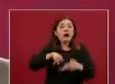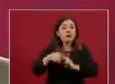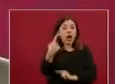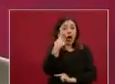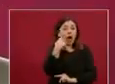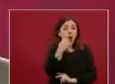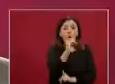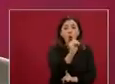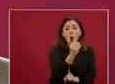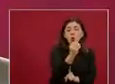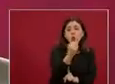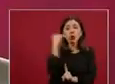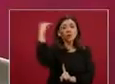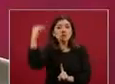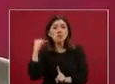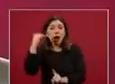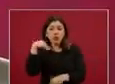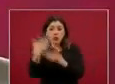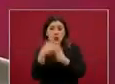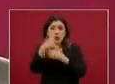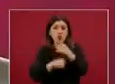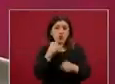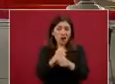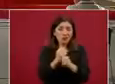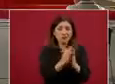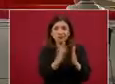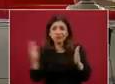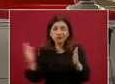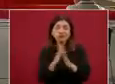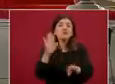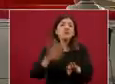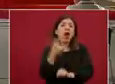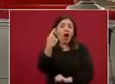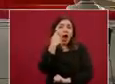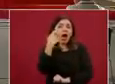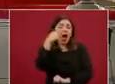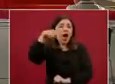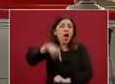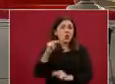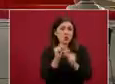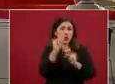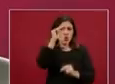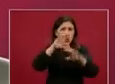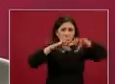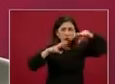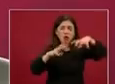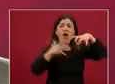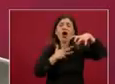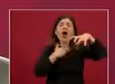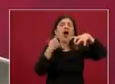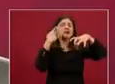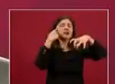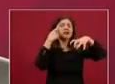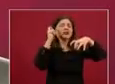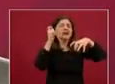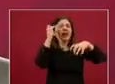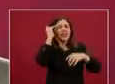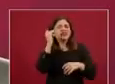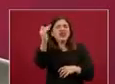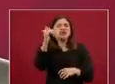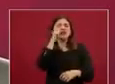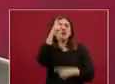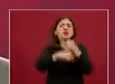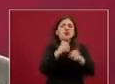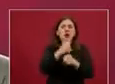y marzo del próximo año, en la medida en que en el hemisferio norte habrá indiscutiblemente la temporada anual